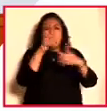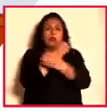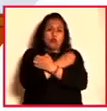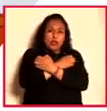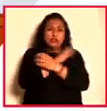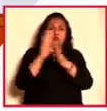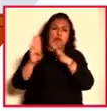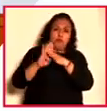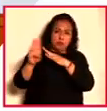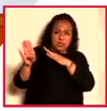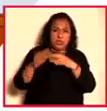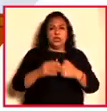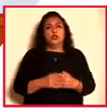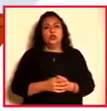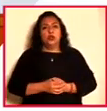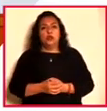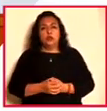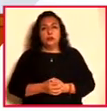migración.